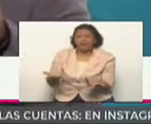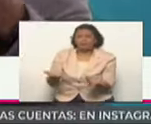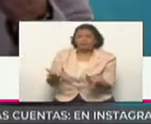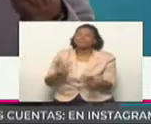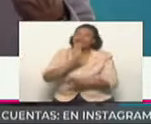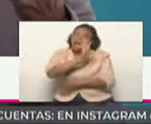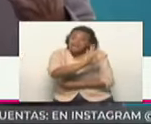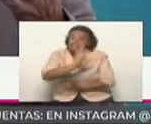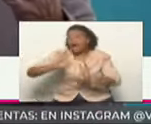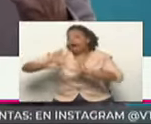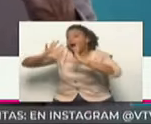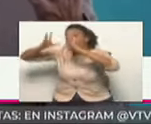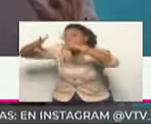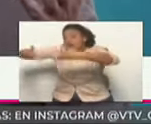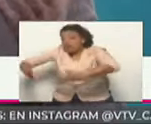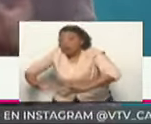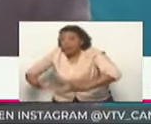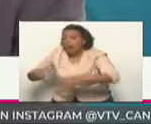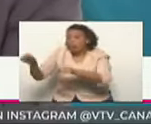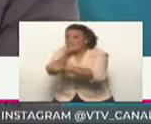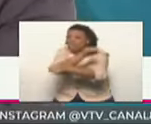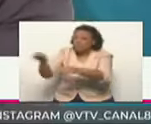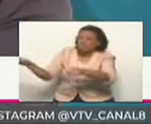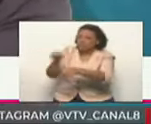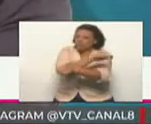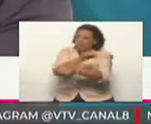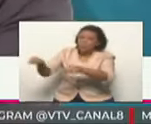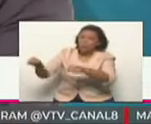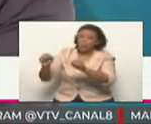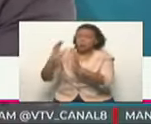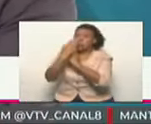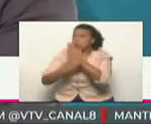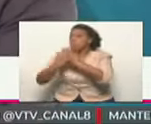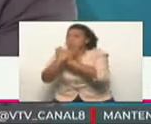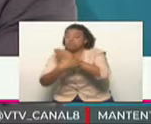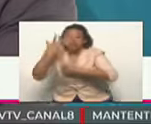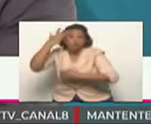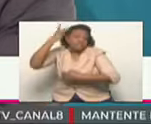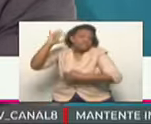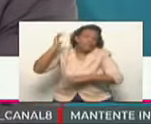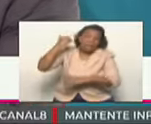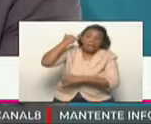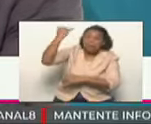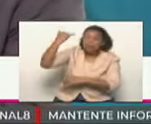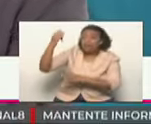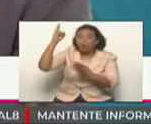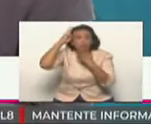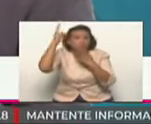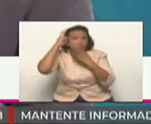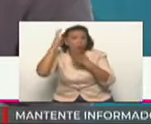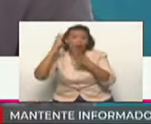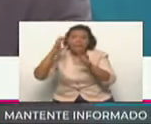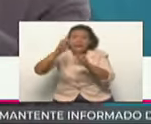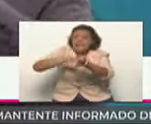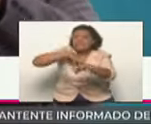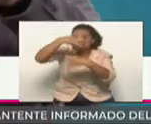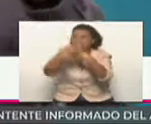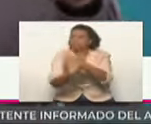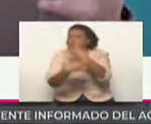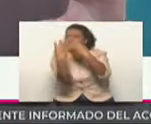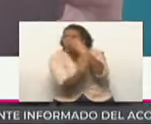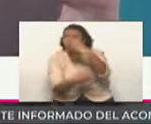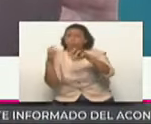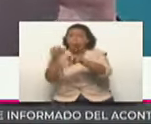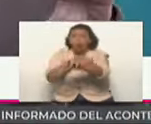Así, al revés, la pulió para la cosmovisión de los indígenas, la despellejó